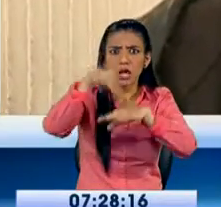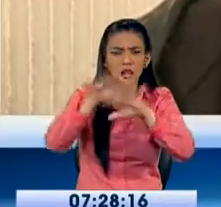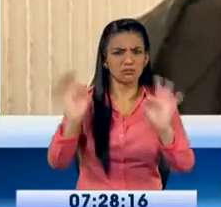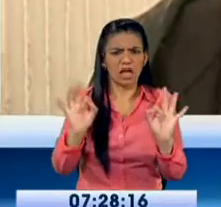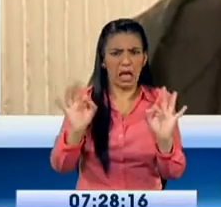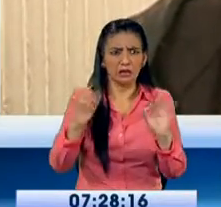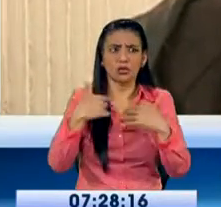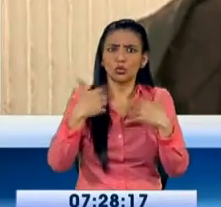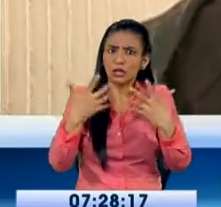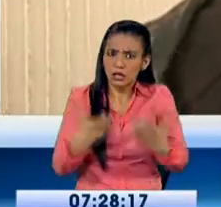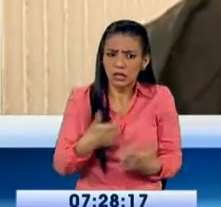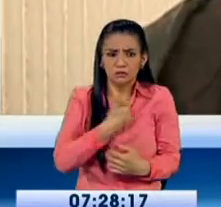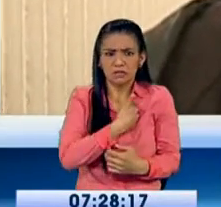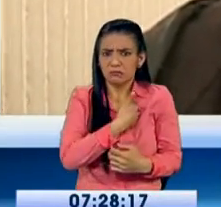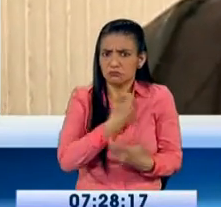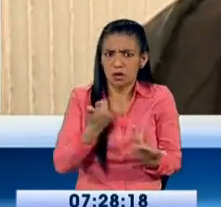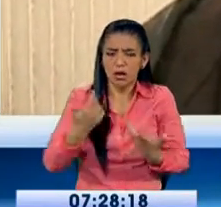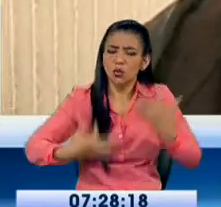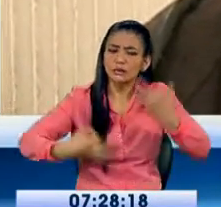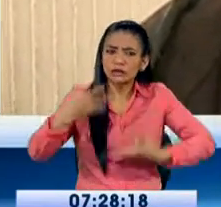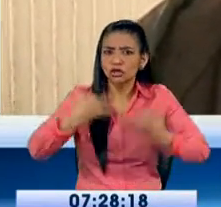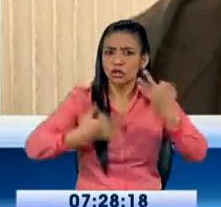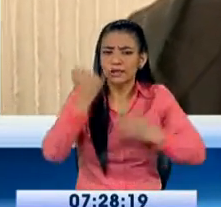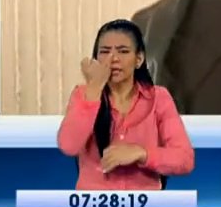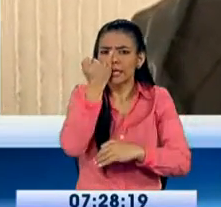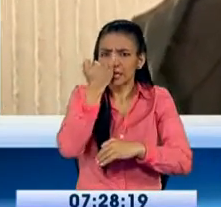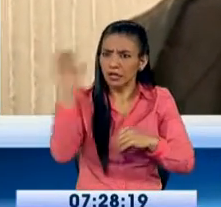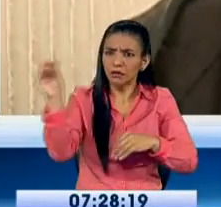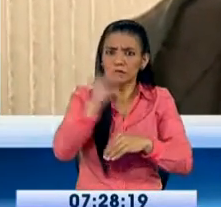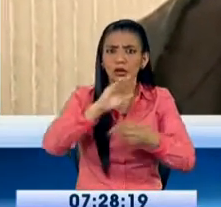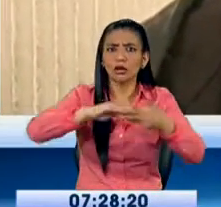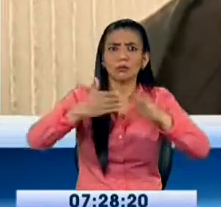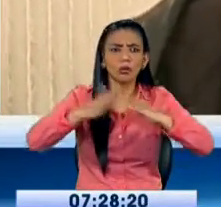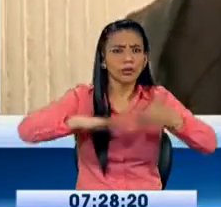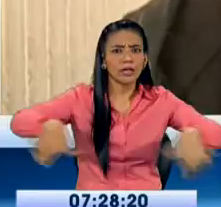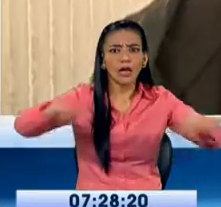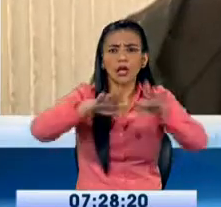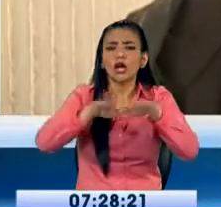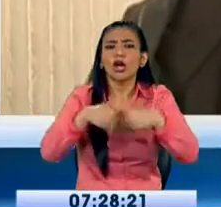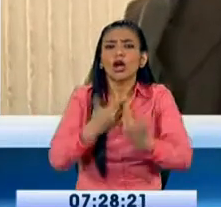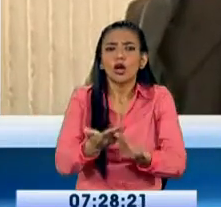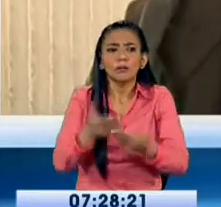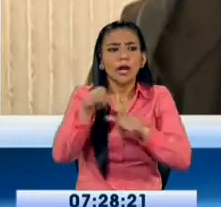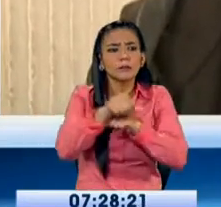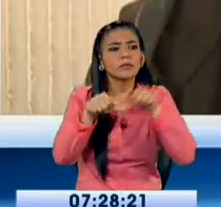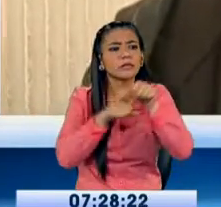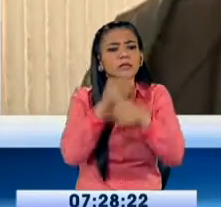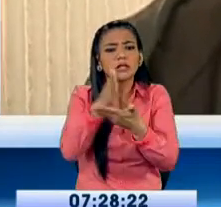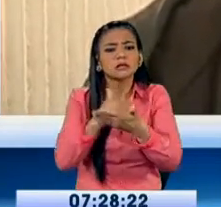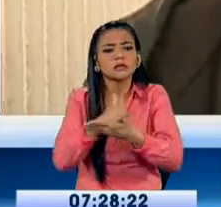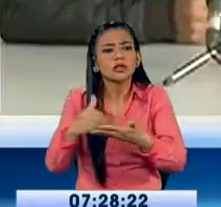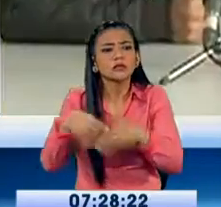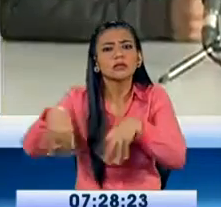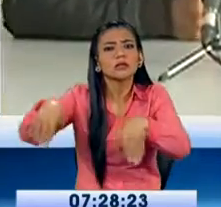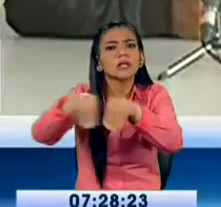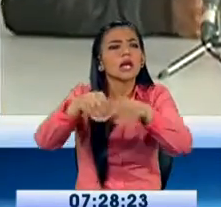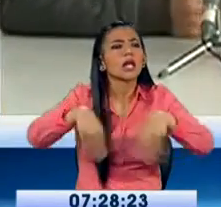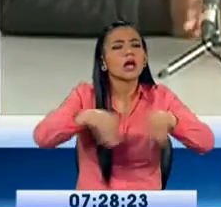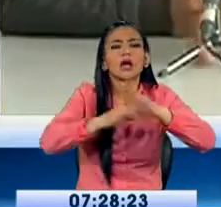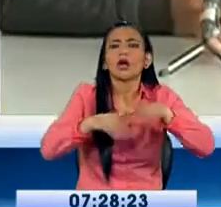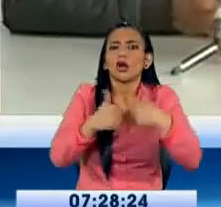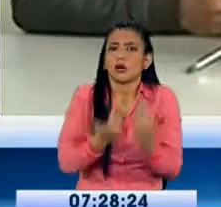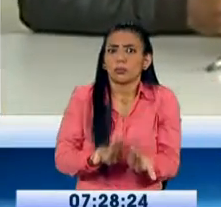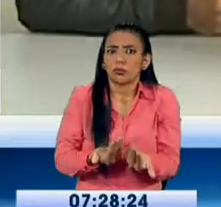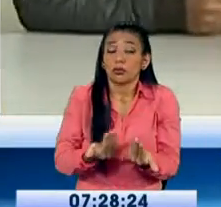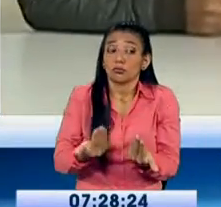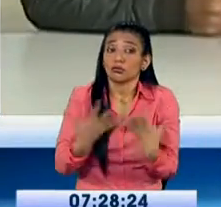través de la justicia propia, justicia indígena, entonces a través de las comunidades, ¿no es cierto?, ¿cómo va a ser la administración de la tierra? Y que esperan dialogar